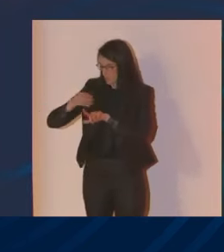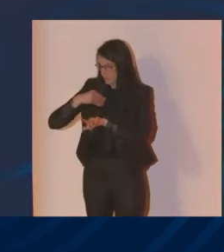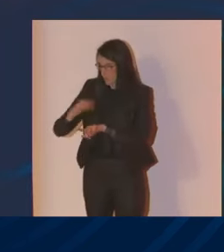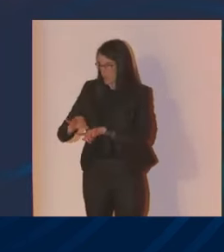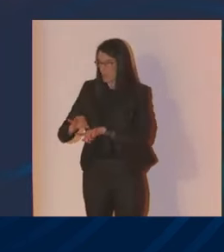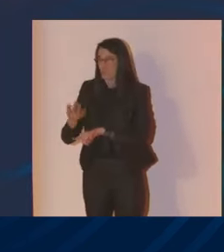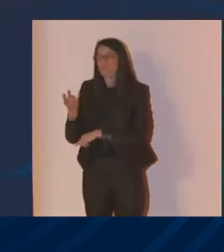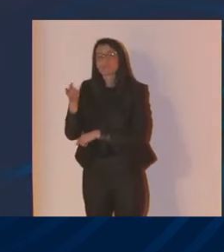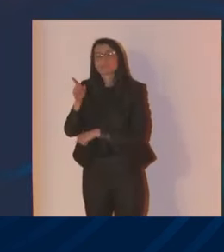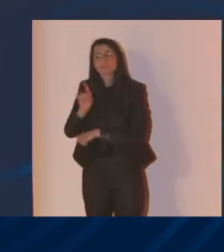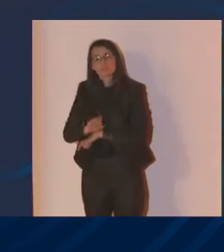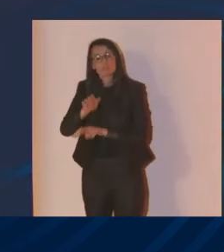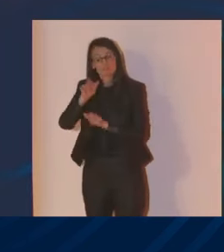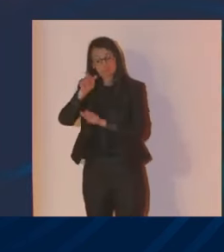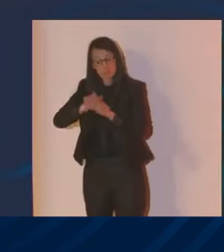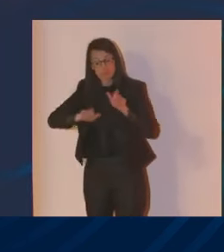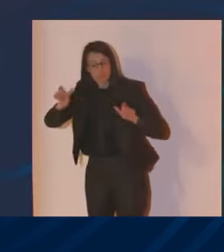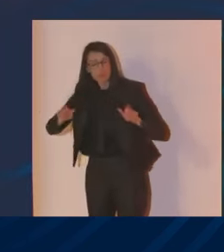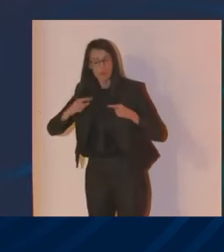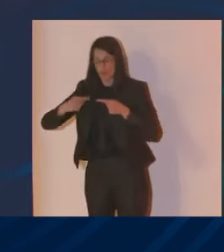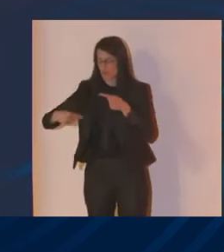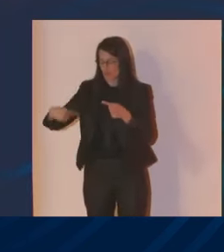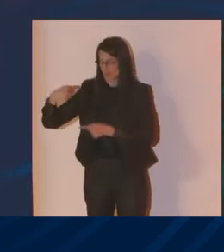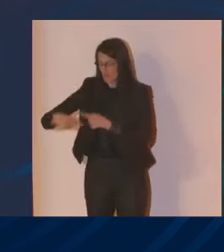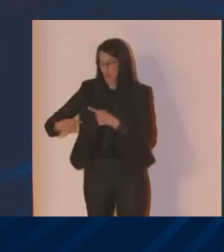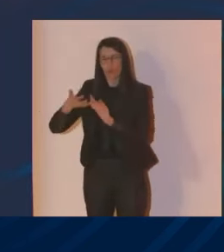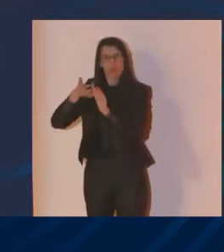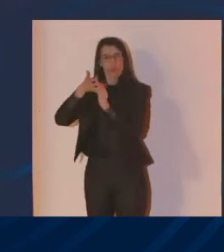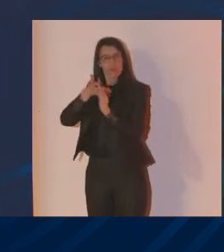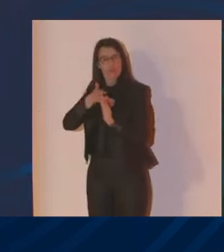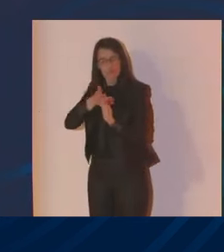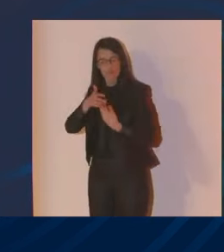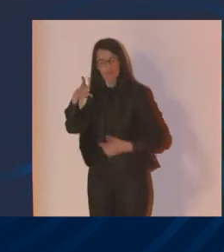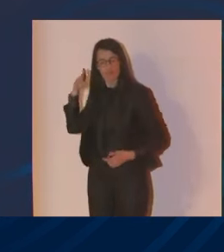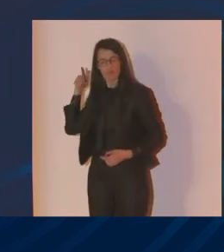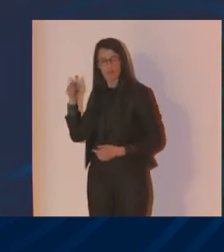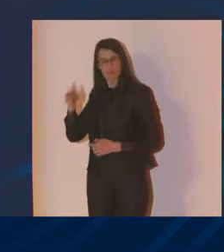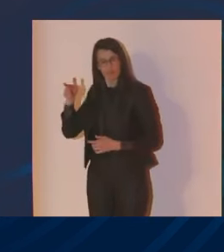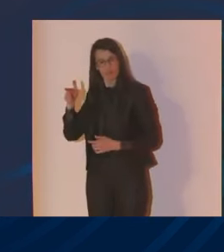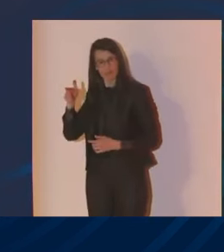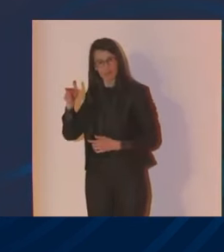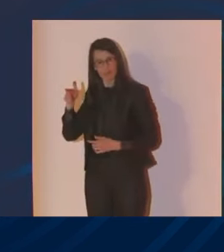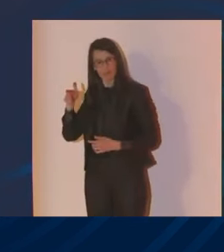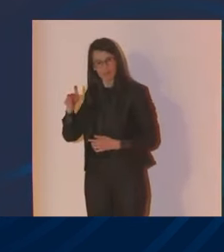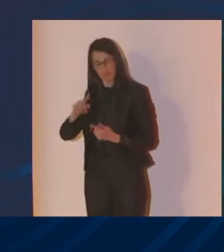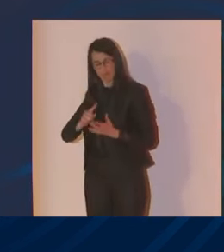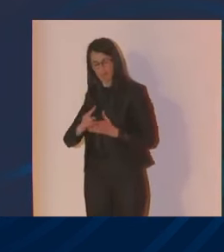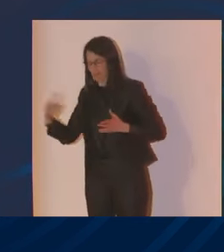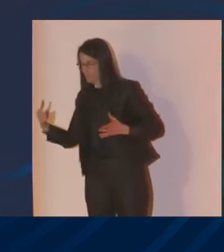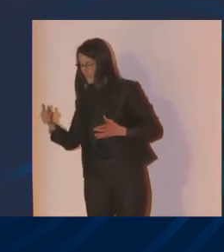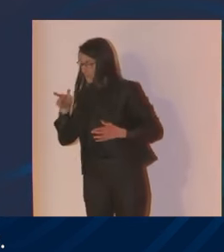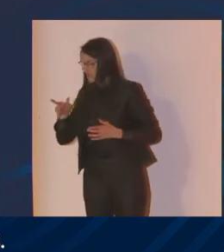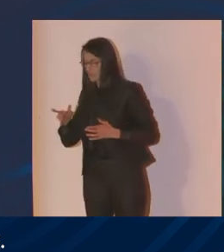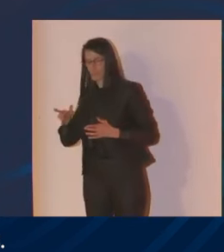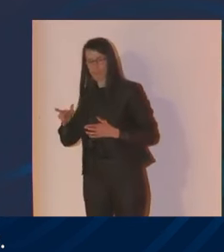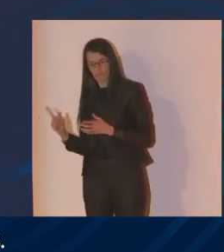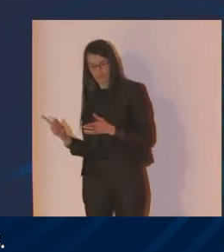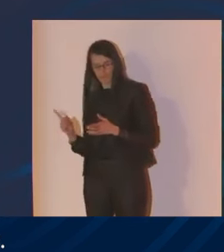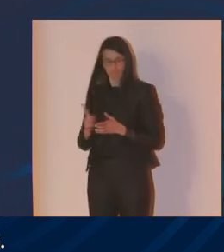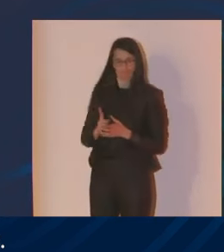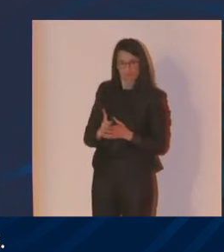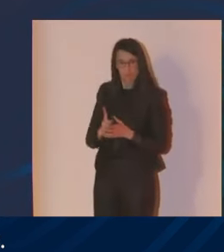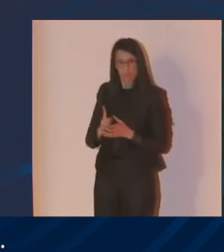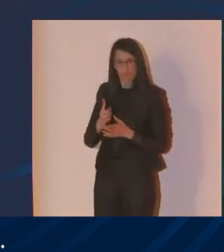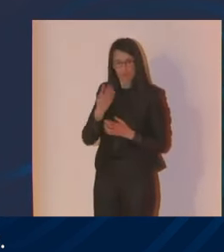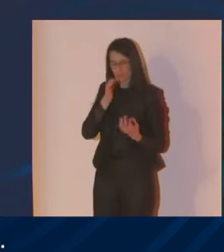acerca a quienes luchan a diario por su derecho a no quedarse en los márgenes. Nos gira la